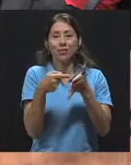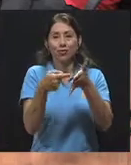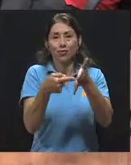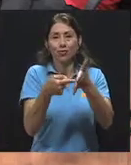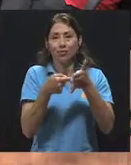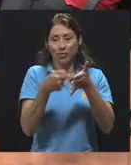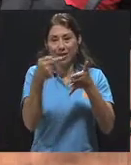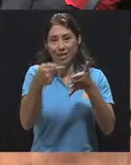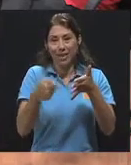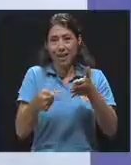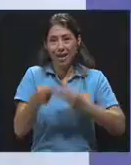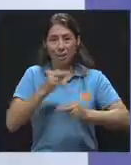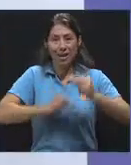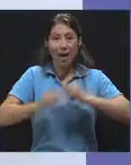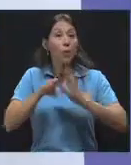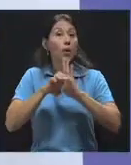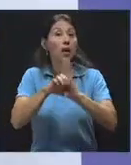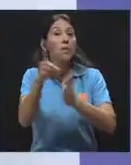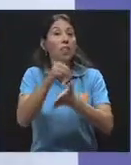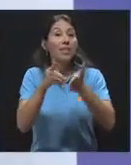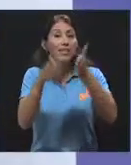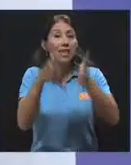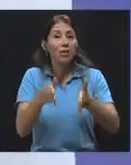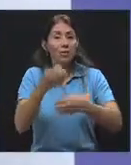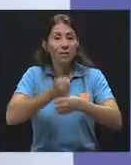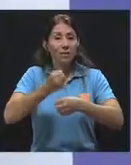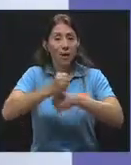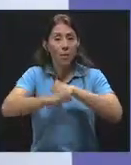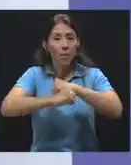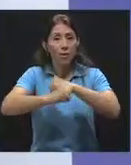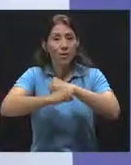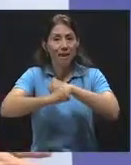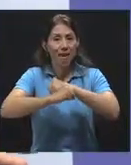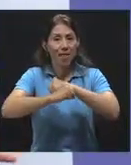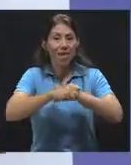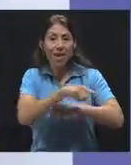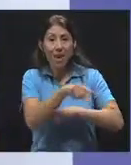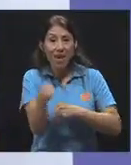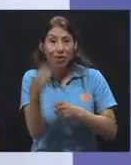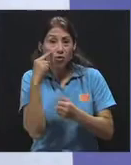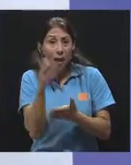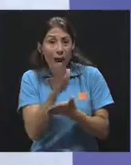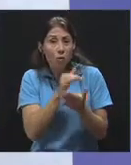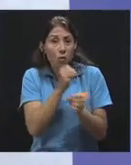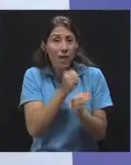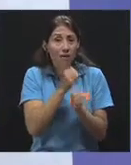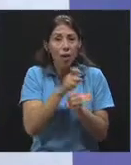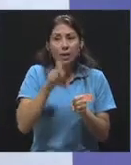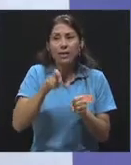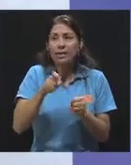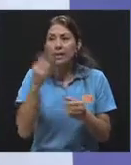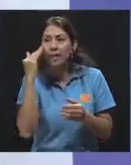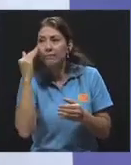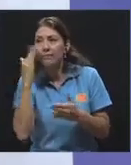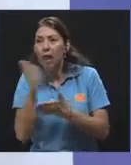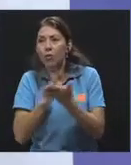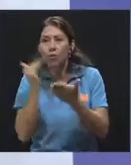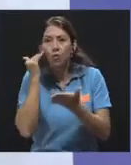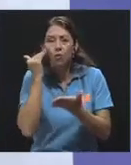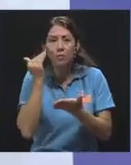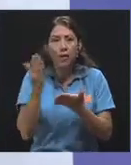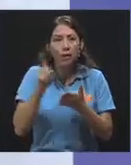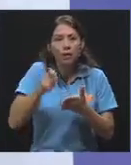diseñadores que trabajan en publicidad, que de repente para cierto trabajo necesitaba incorporar alguna parte animada o algo así, y tener